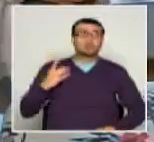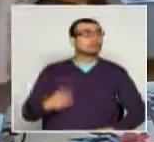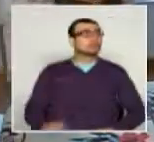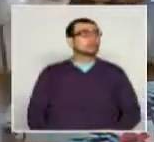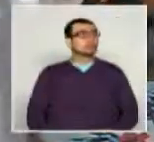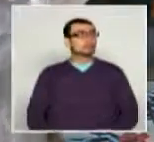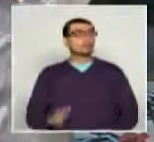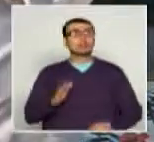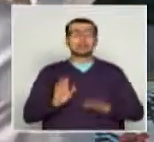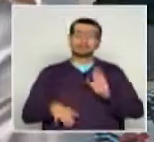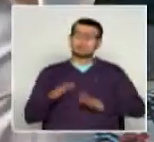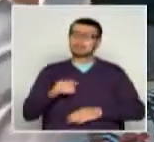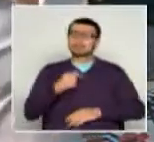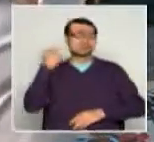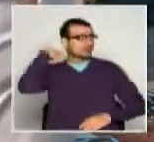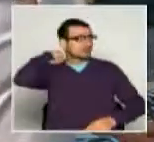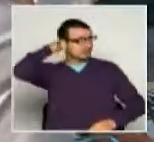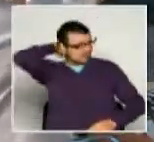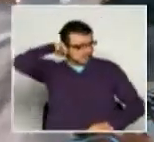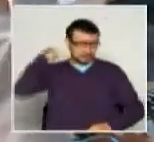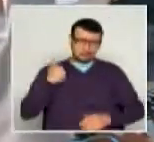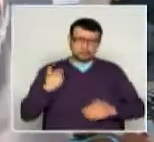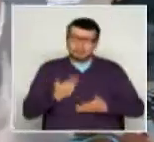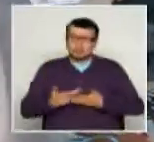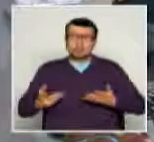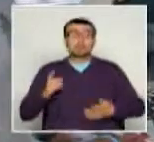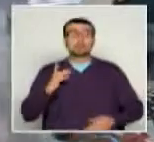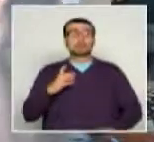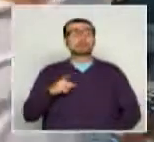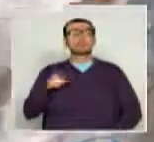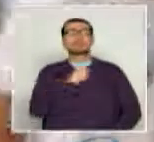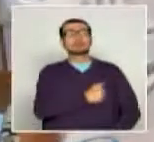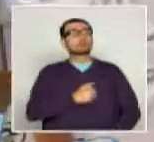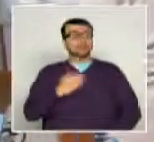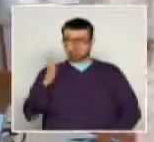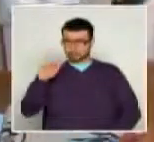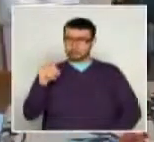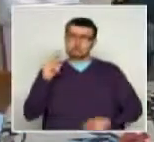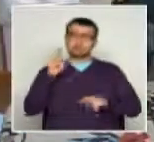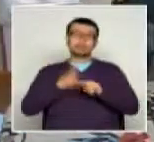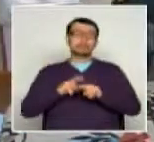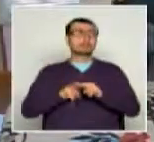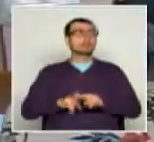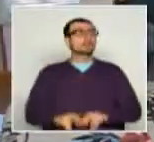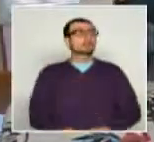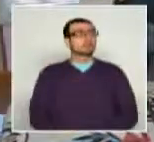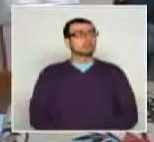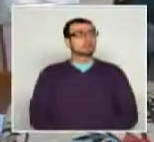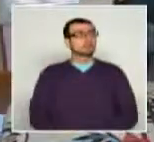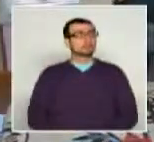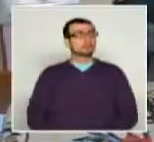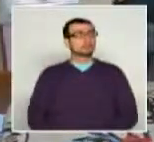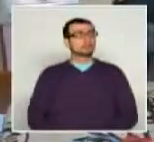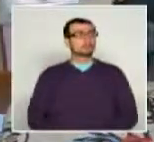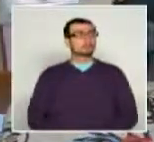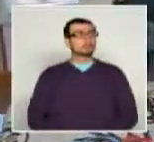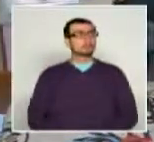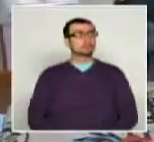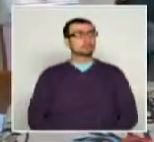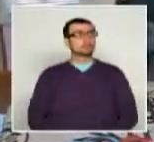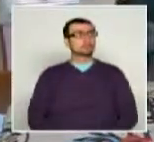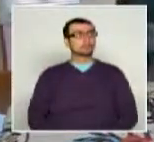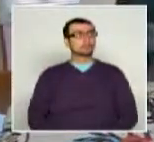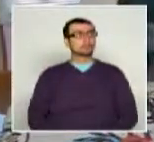ciertas patologías de dolor, y la gente dice, siéntate acá por favor, que vamos a hacer un caso clínico con usted.